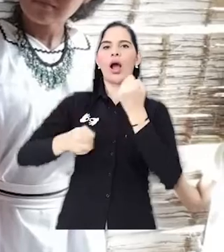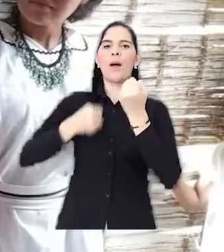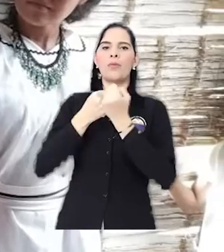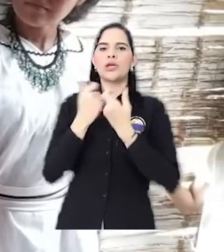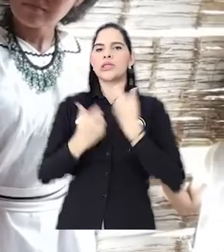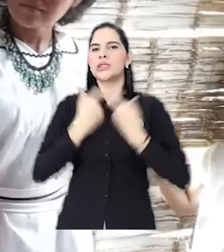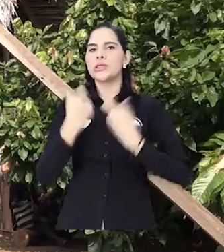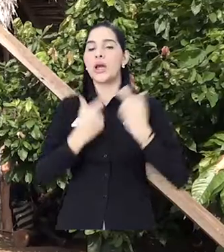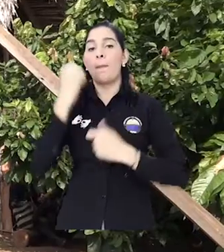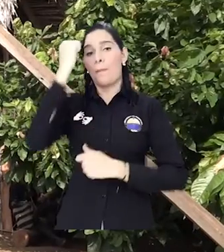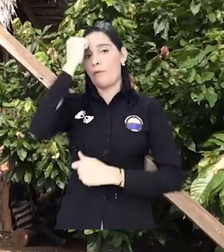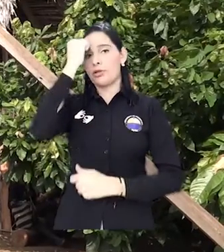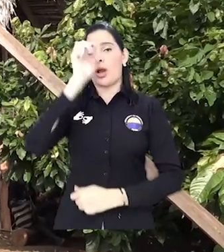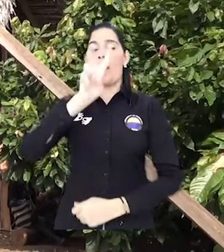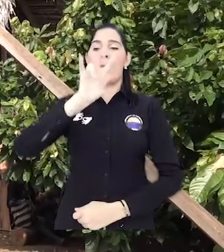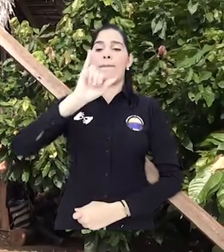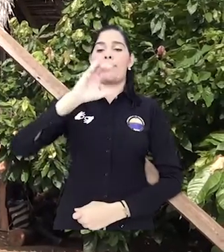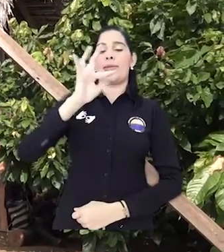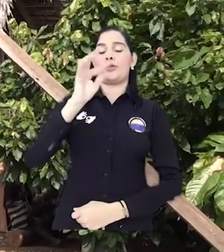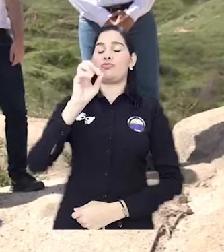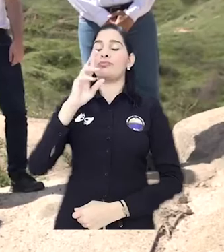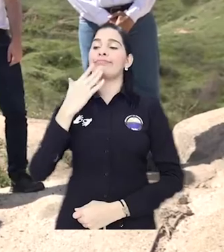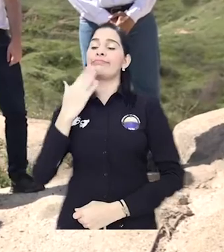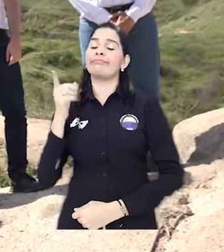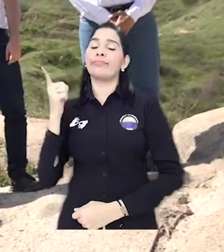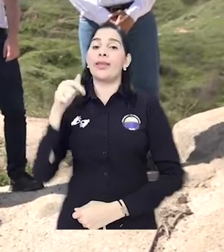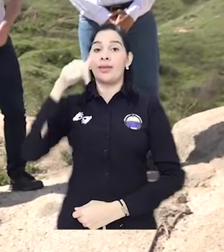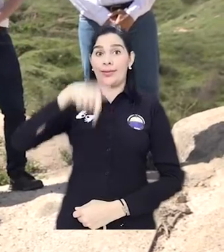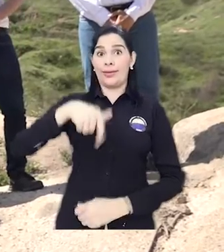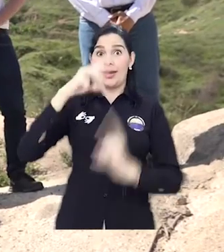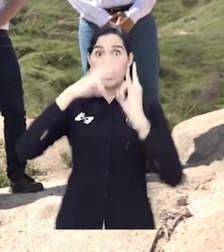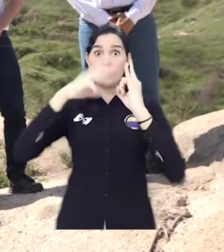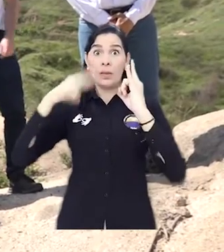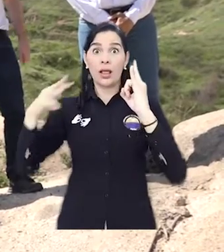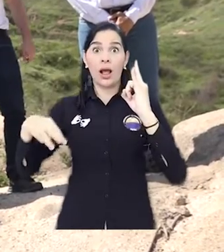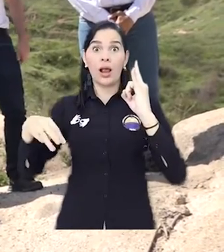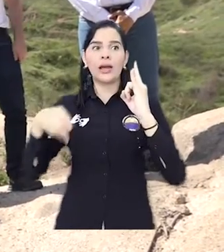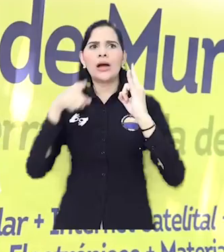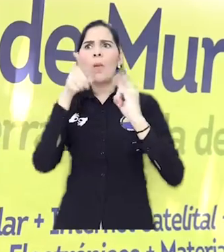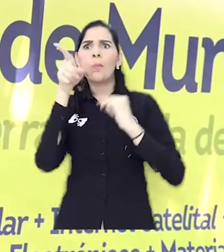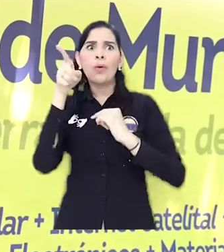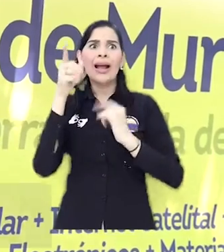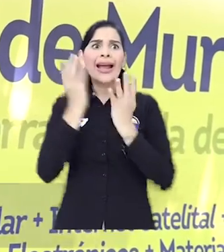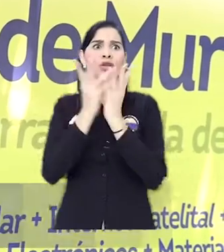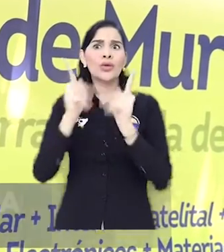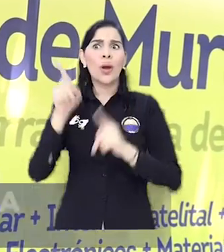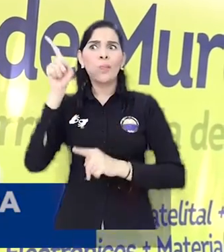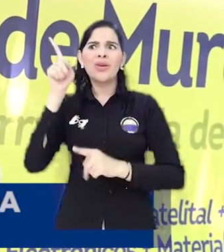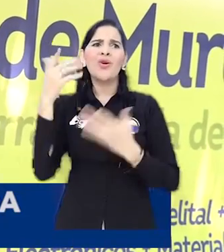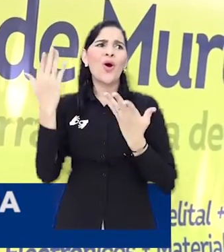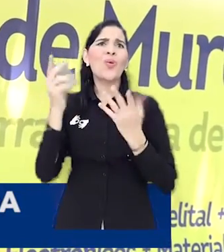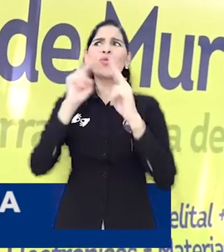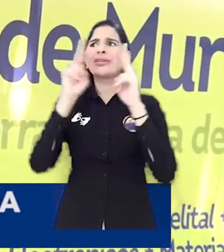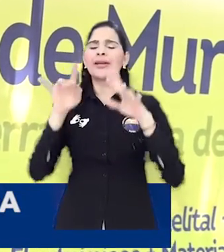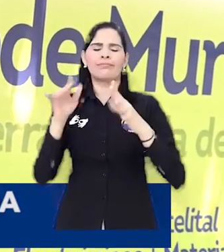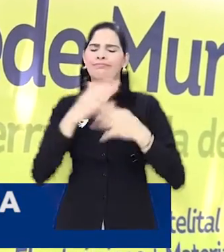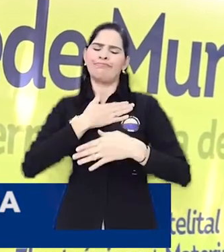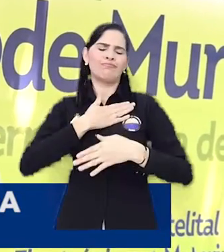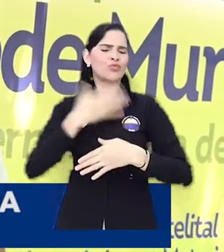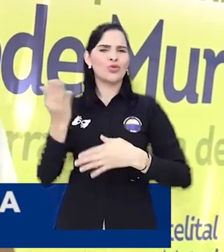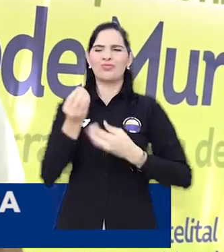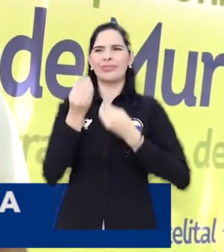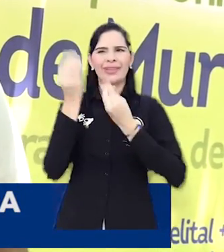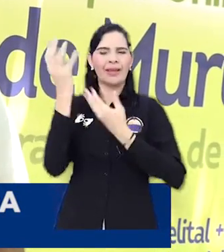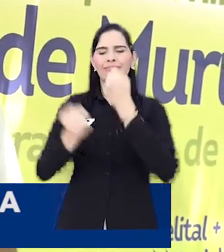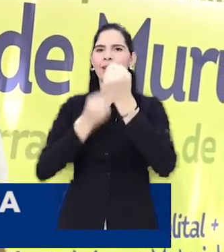emprendimiento como el profesor Víctor y una universidad que tiene todo el deseo de donde haya un estudiante poderle